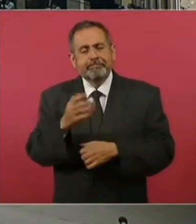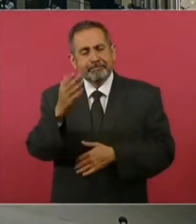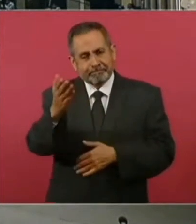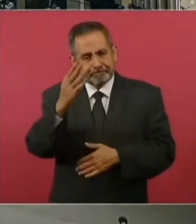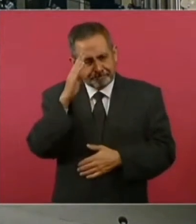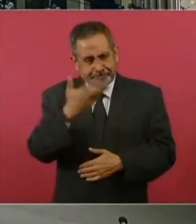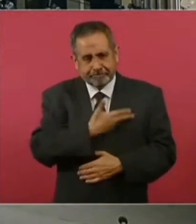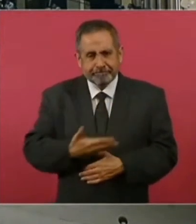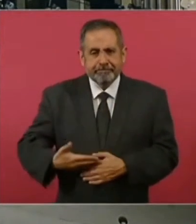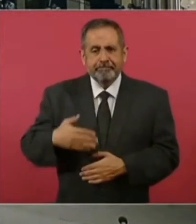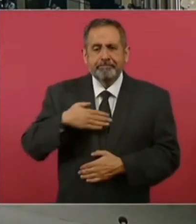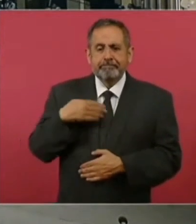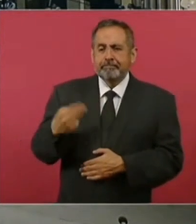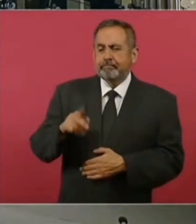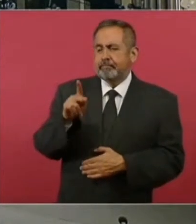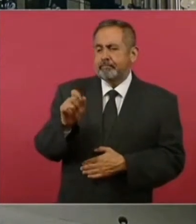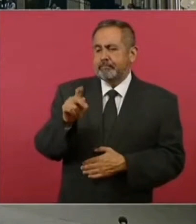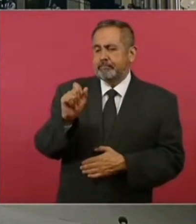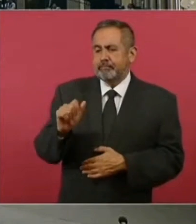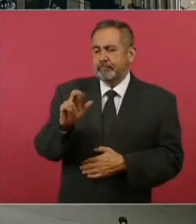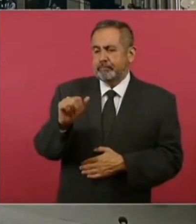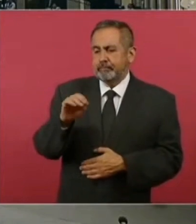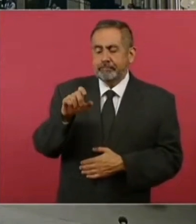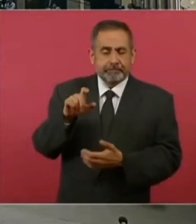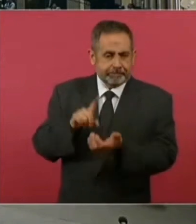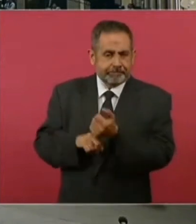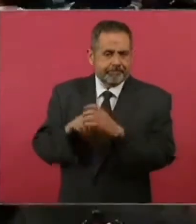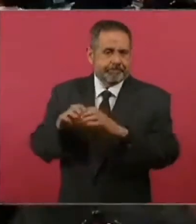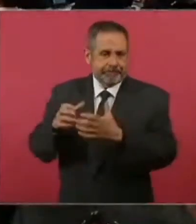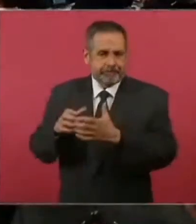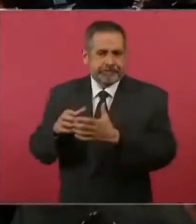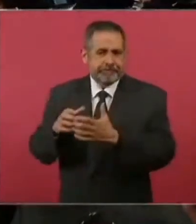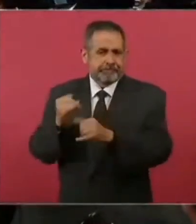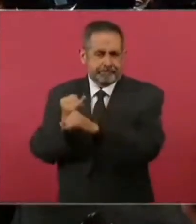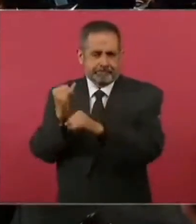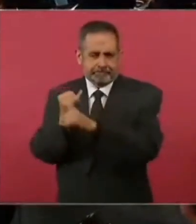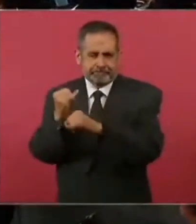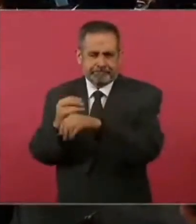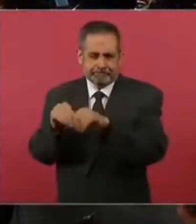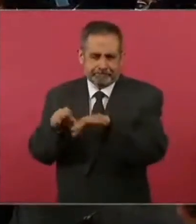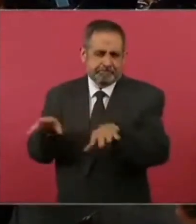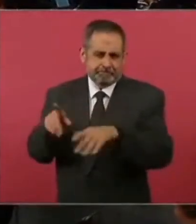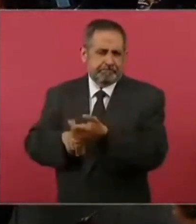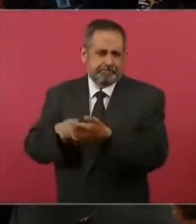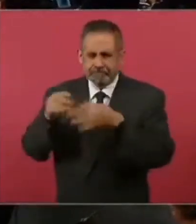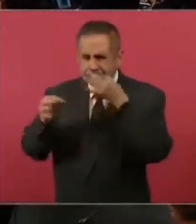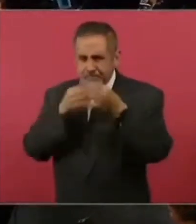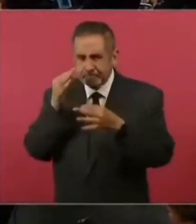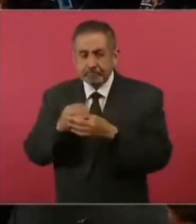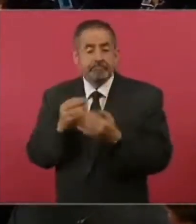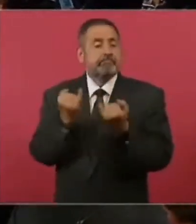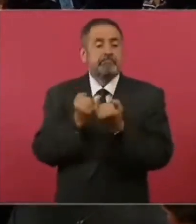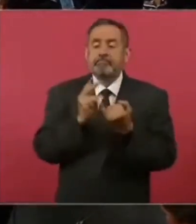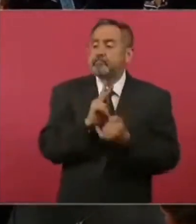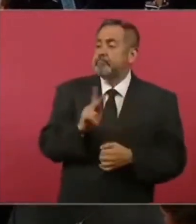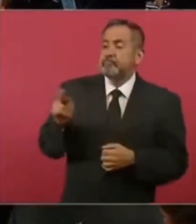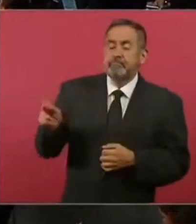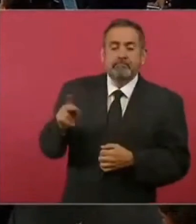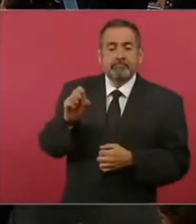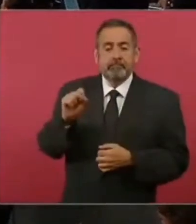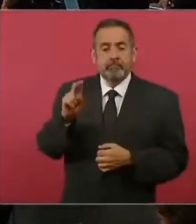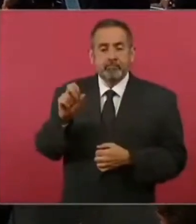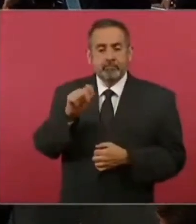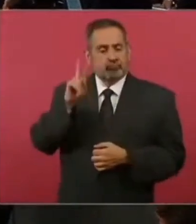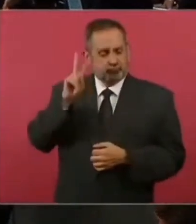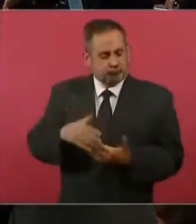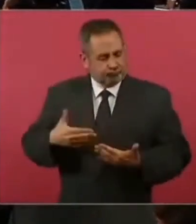señor presidente. Soy Pepe Ramírez, conductor del Charro en Vivo, un canal en redes sociales, igual que Susana, jalisciense